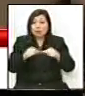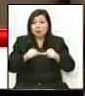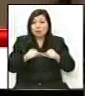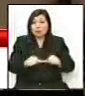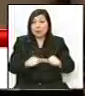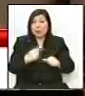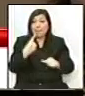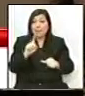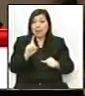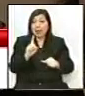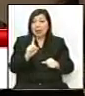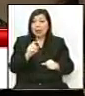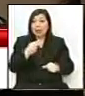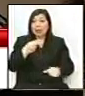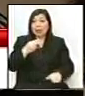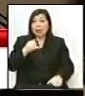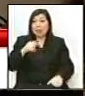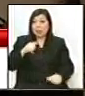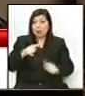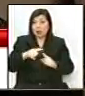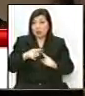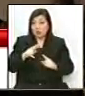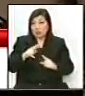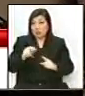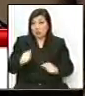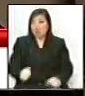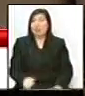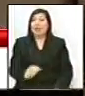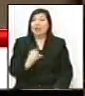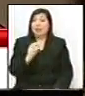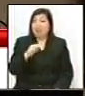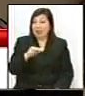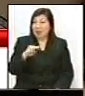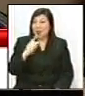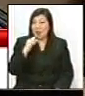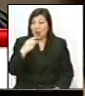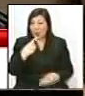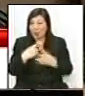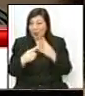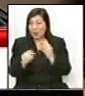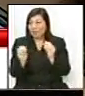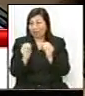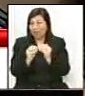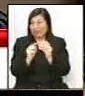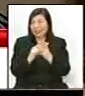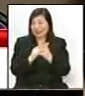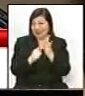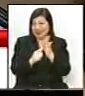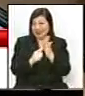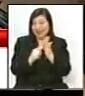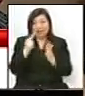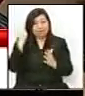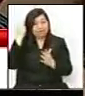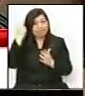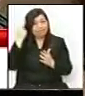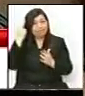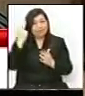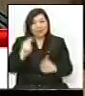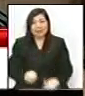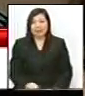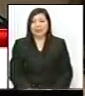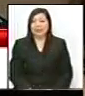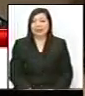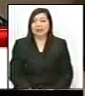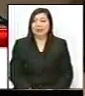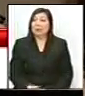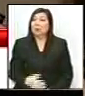Permanente para el caso del señor Inostroza y de los ex magistrados del CNM, pueda el Pleno reflexionar en este sentido